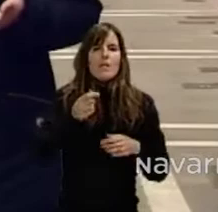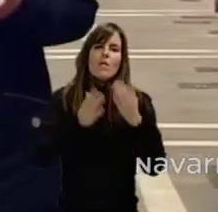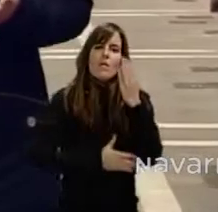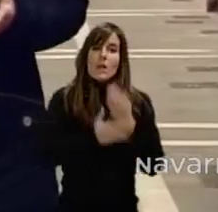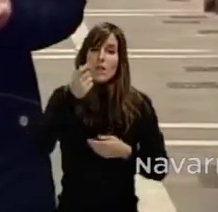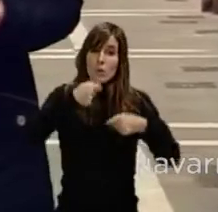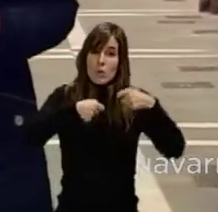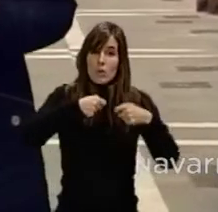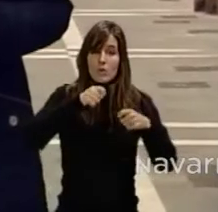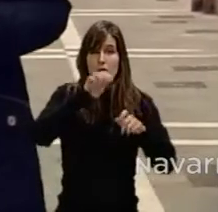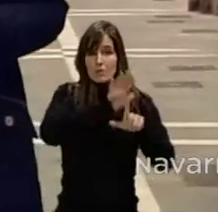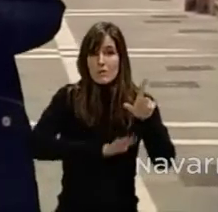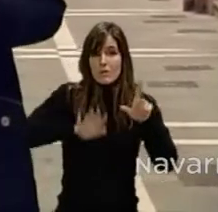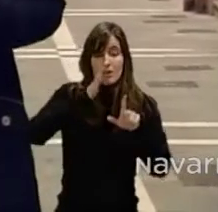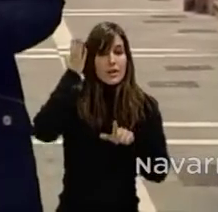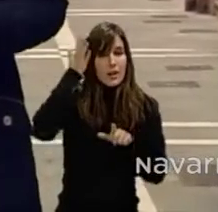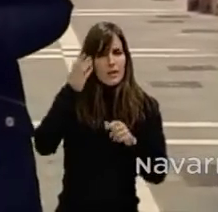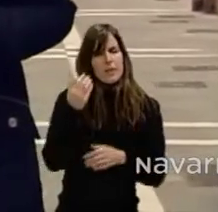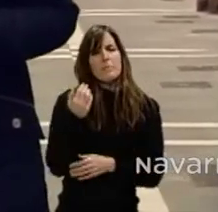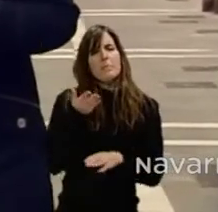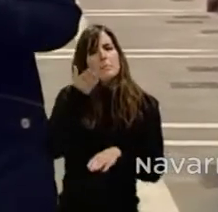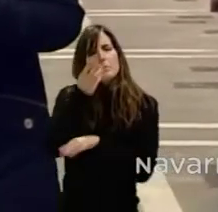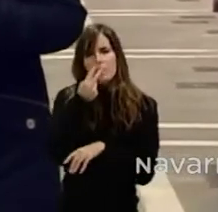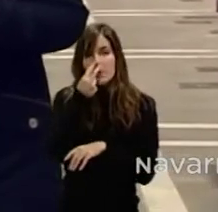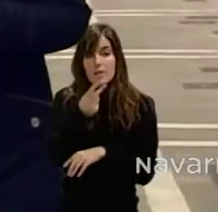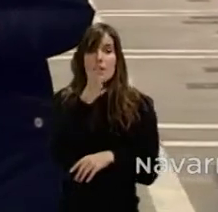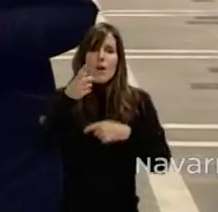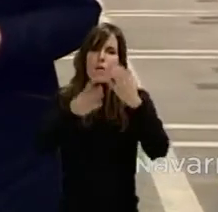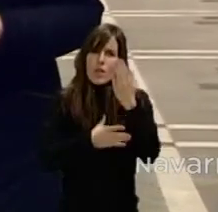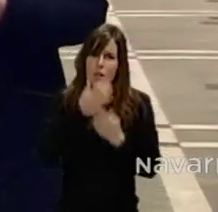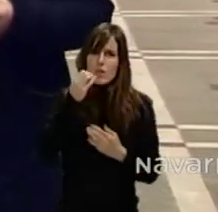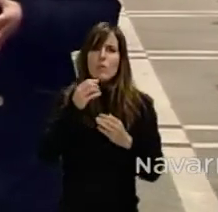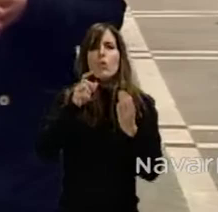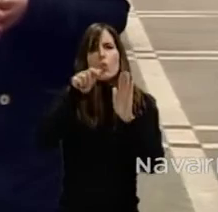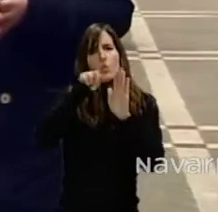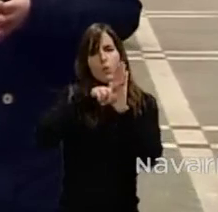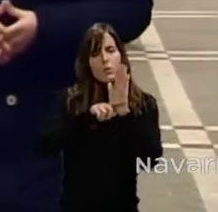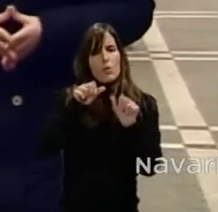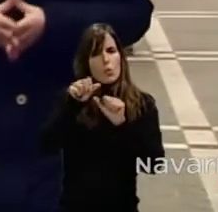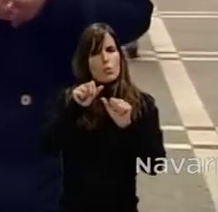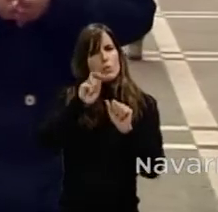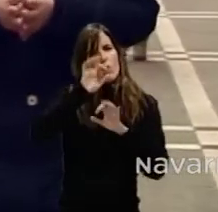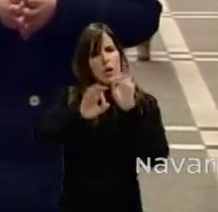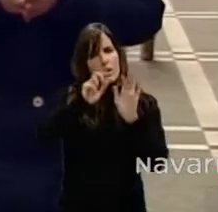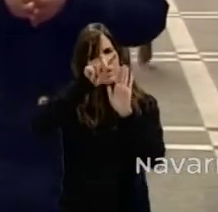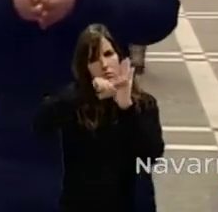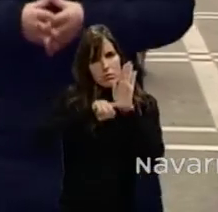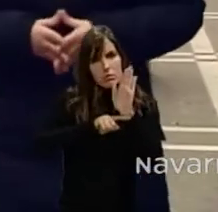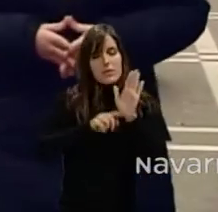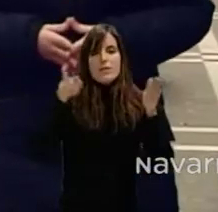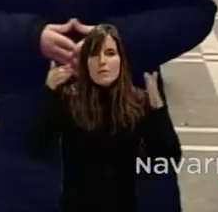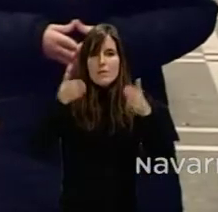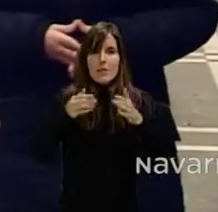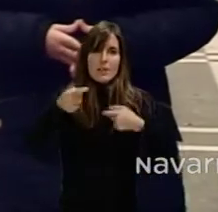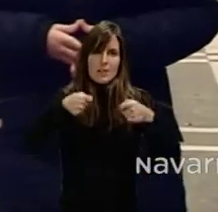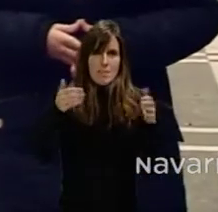Comercios de Navarra y es que este organismo nos propone diferentes cursos de cara a los próximos meses y enfocados al pequeño